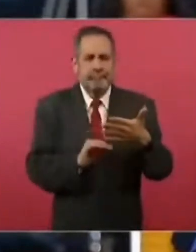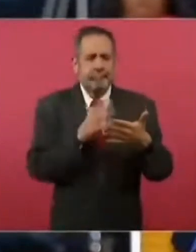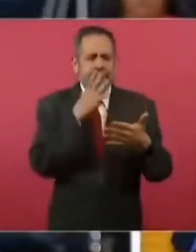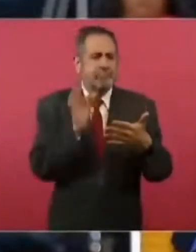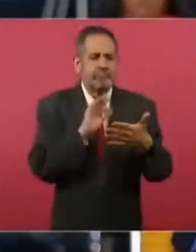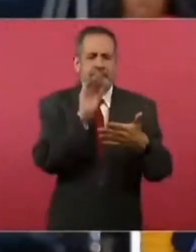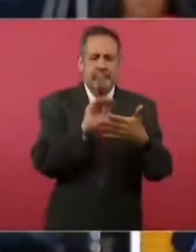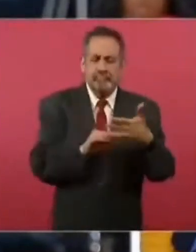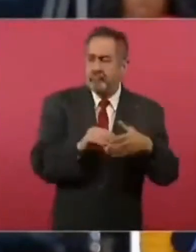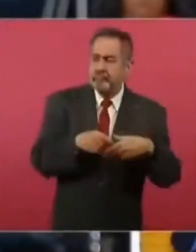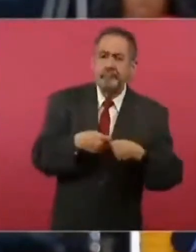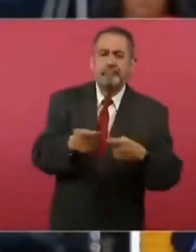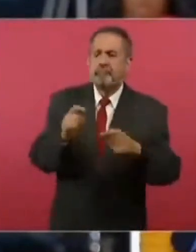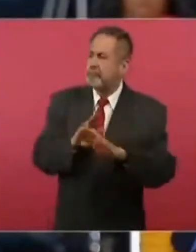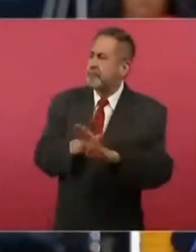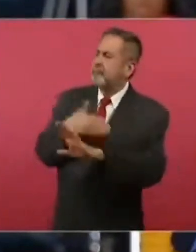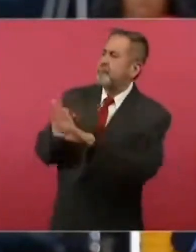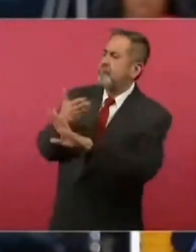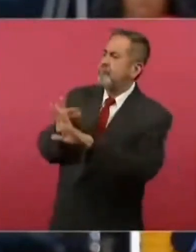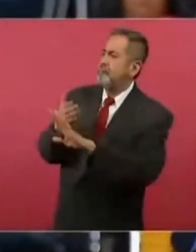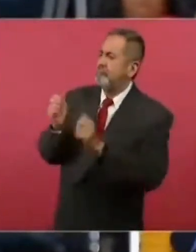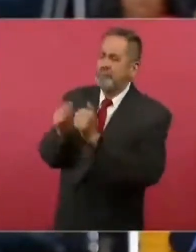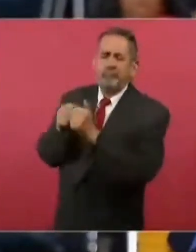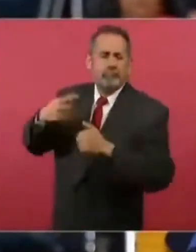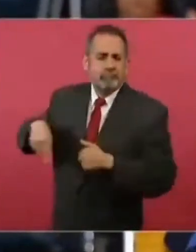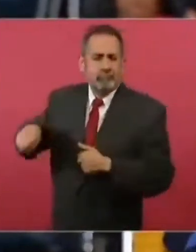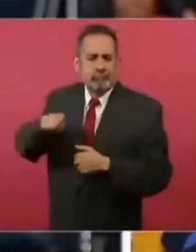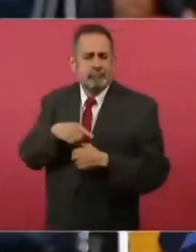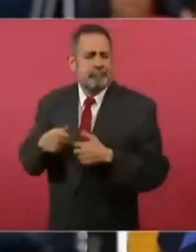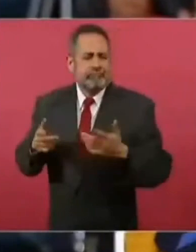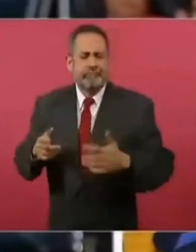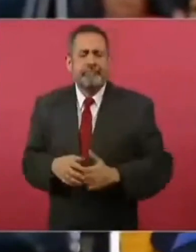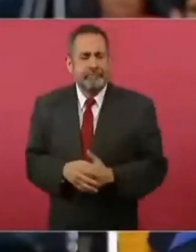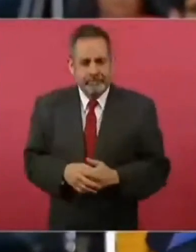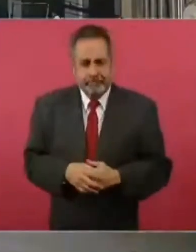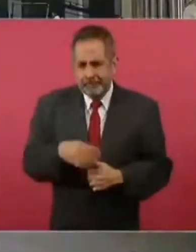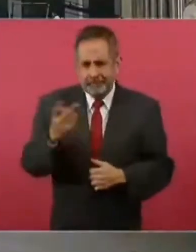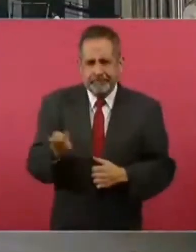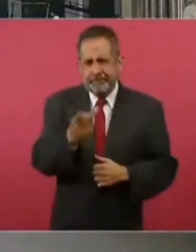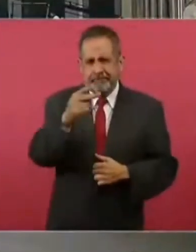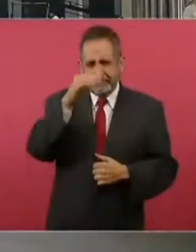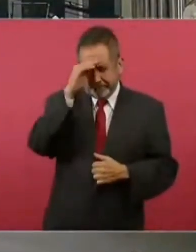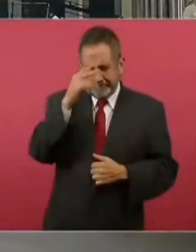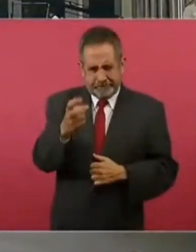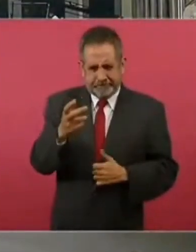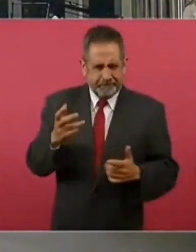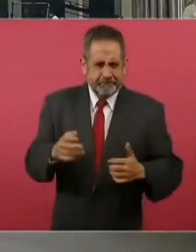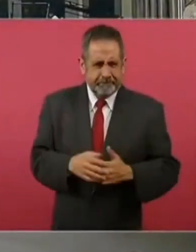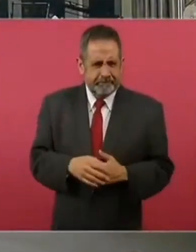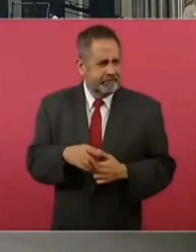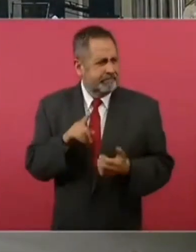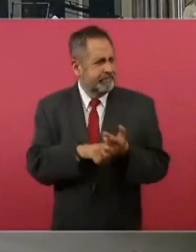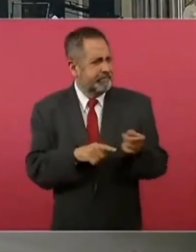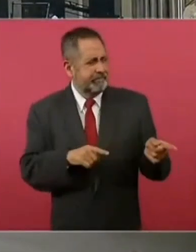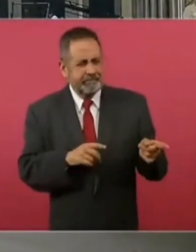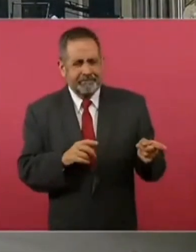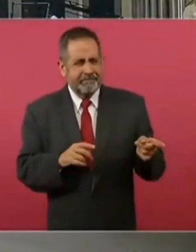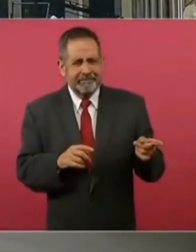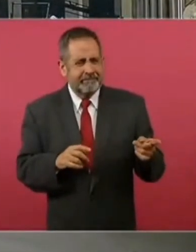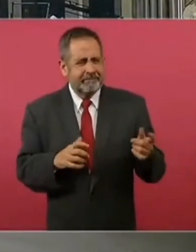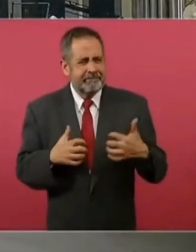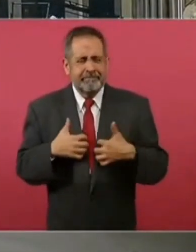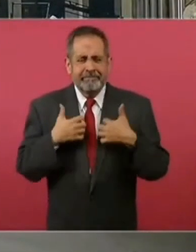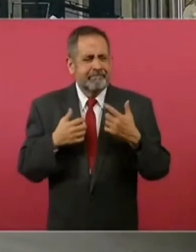cosa, empiece a interponer estos juicios de amparo. Entonces, preguntarle también por esto, ¿por qué les lastima tanto